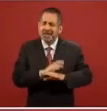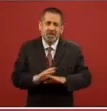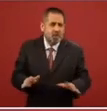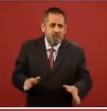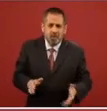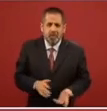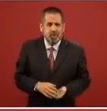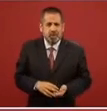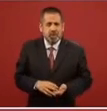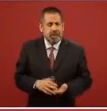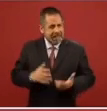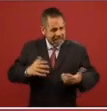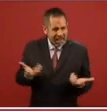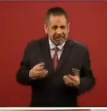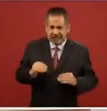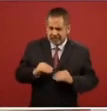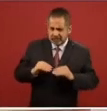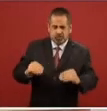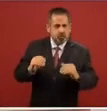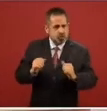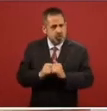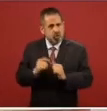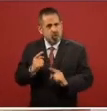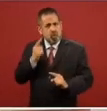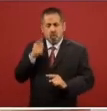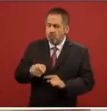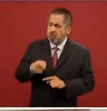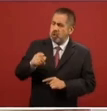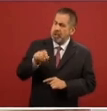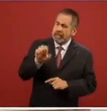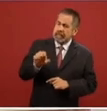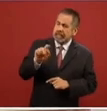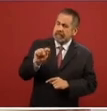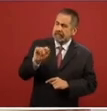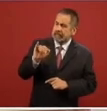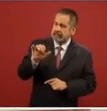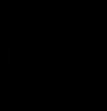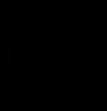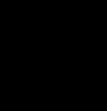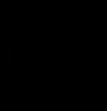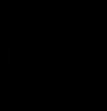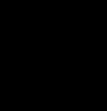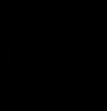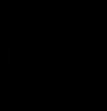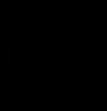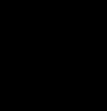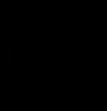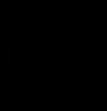actuar con ética, con responsabilidad. Precisamente.